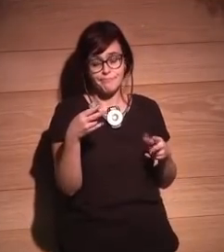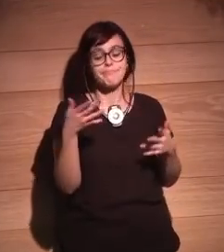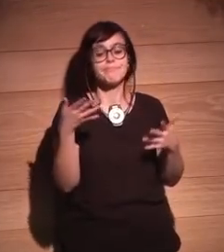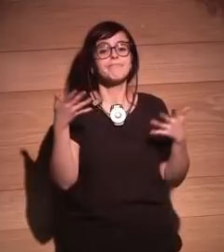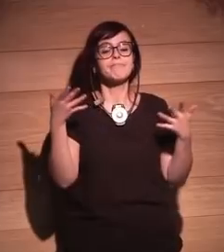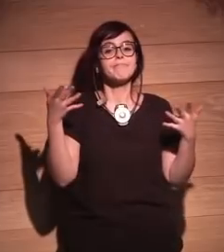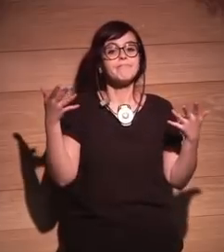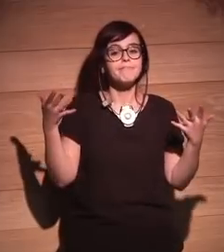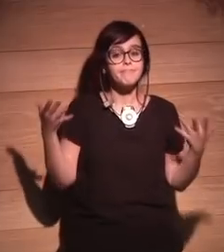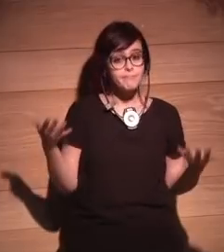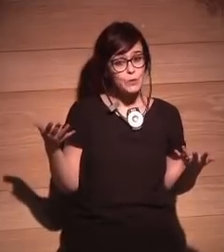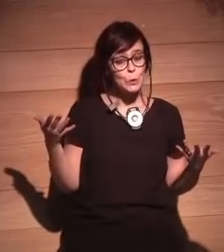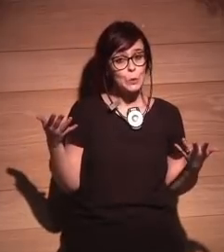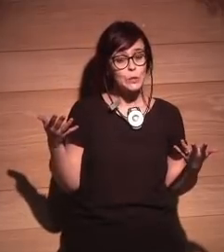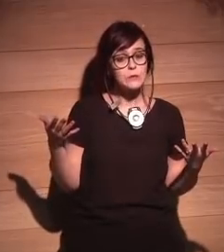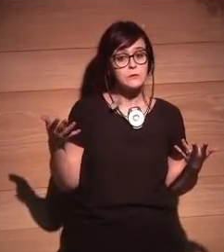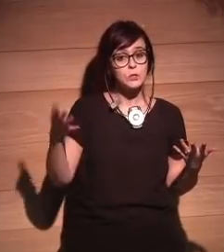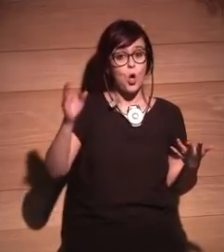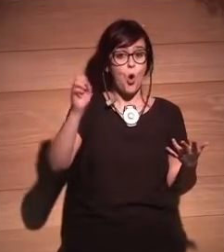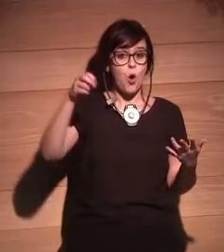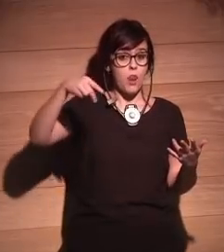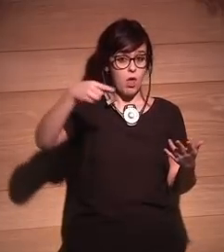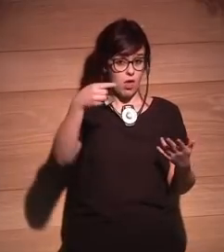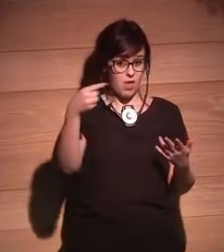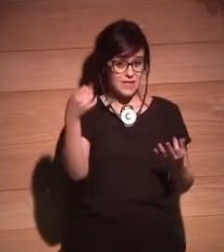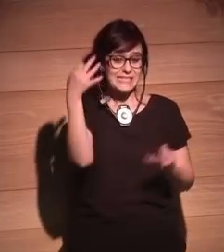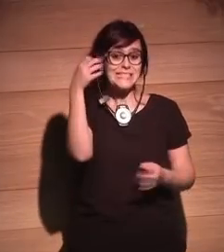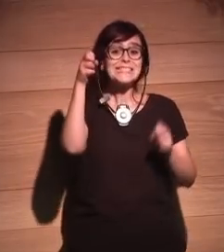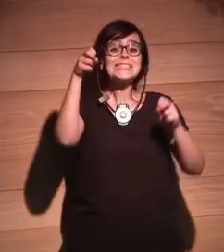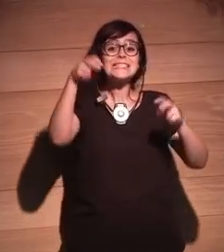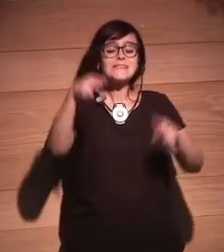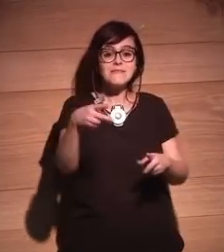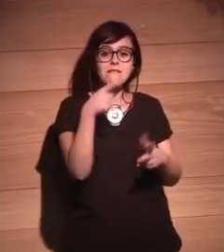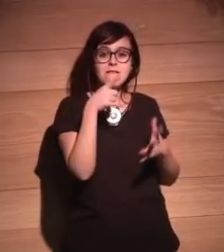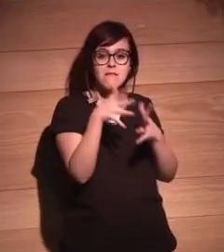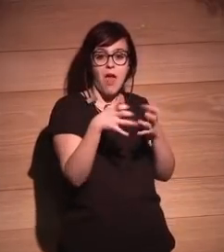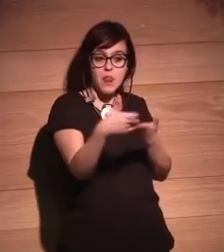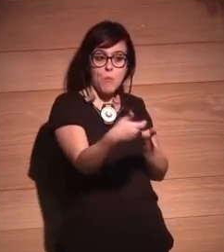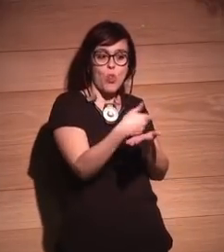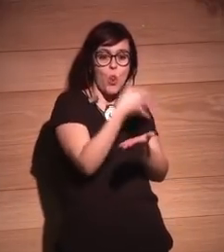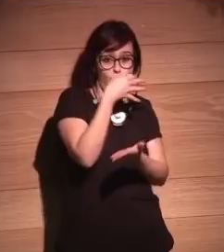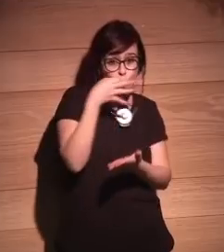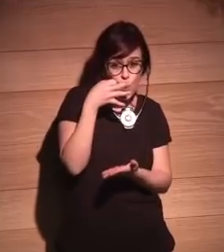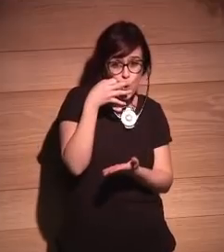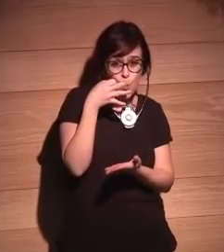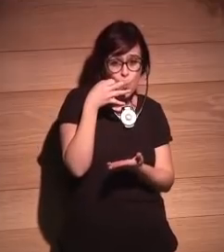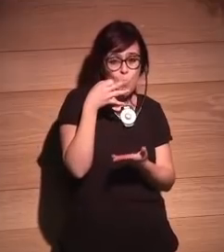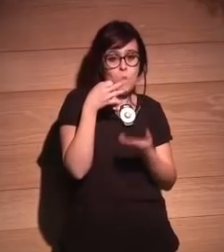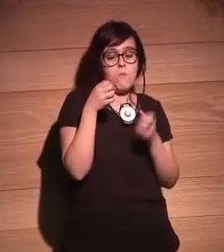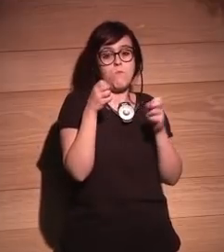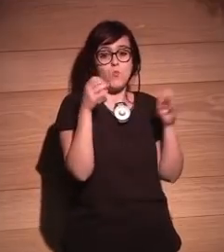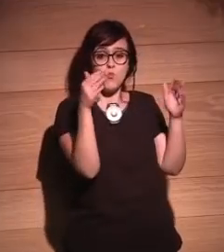Es decir, que somos una organización sin ánimo de lucro.